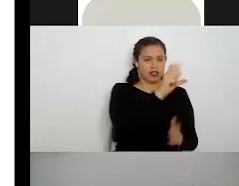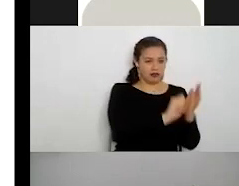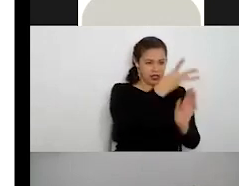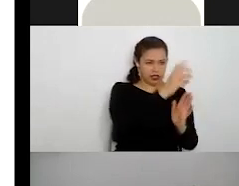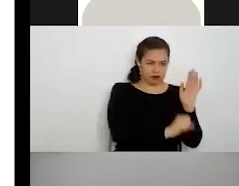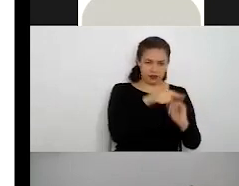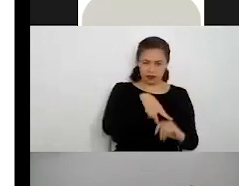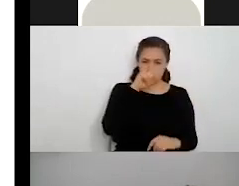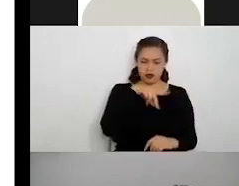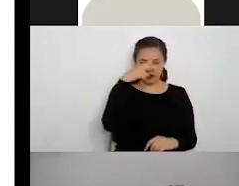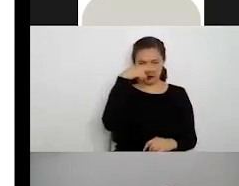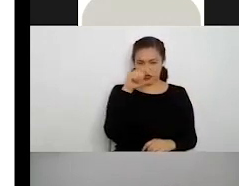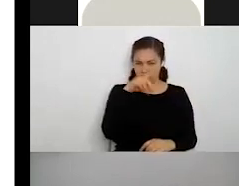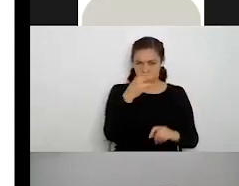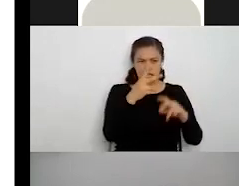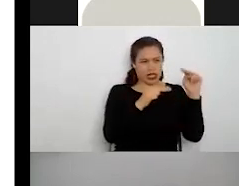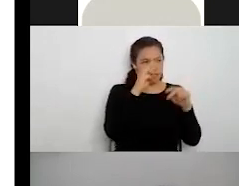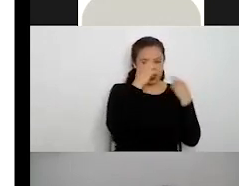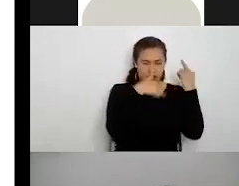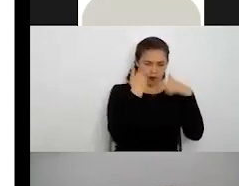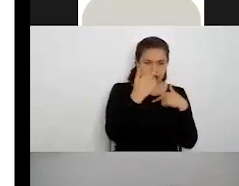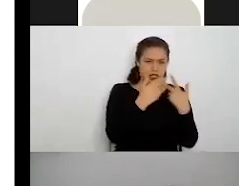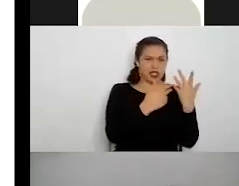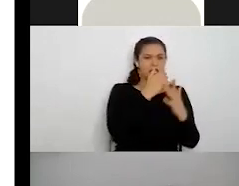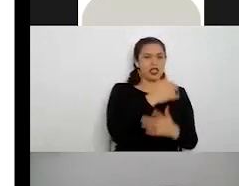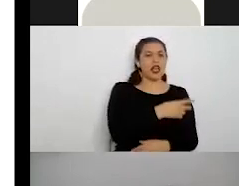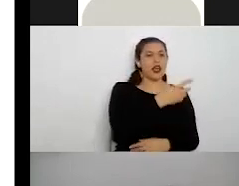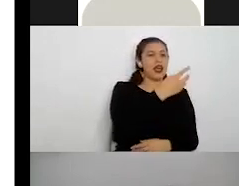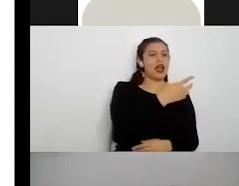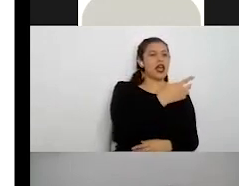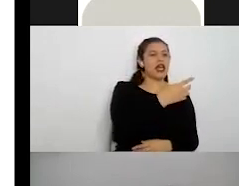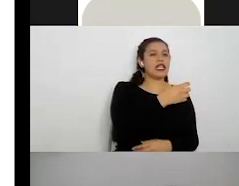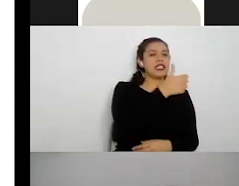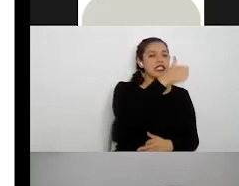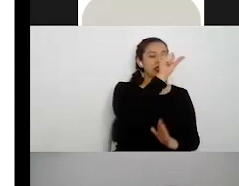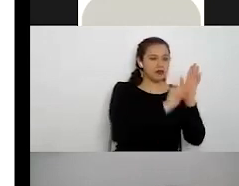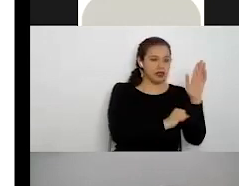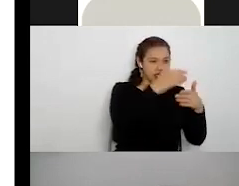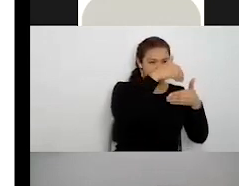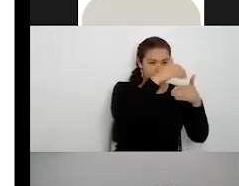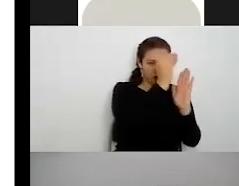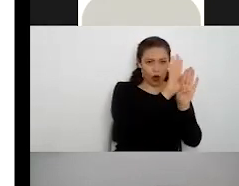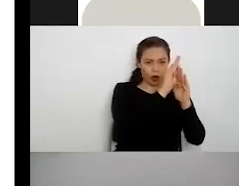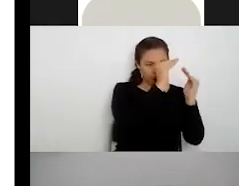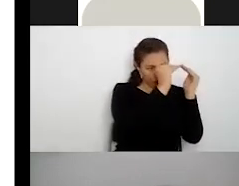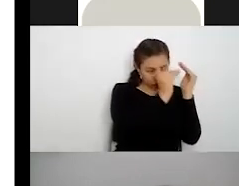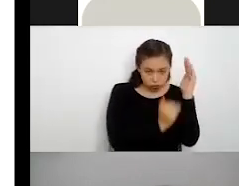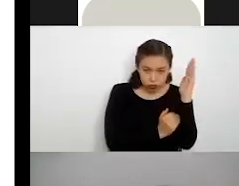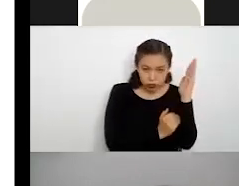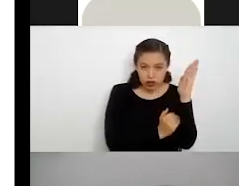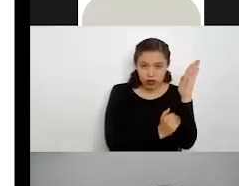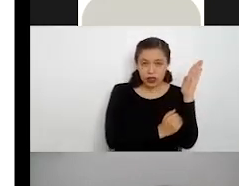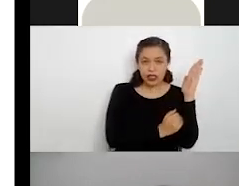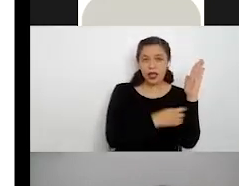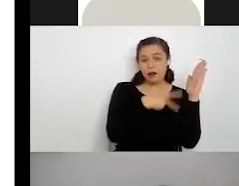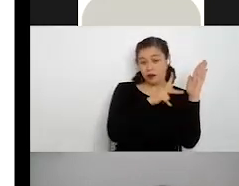México, se debilitó mucho en el primero y el segundo trimestre de este año, pero tiene muchísima